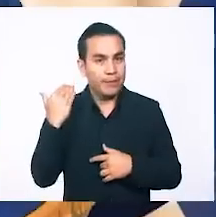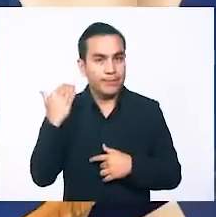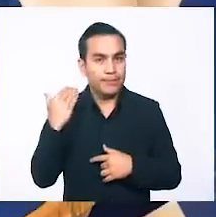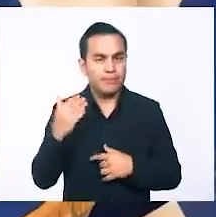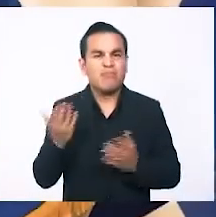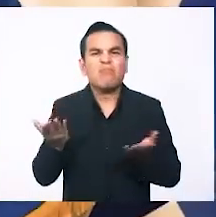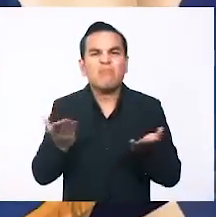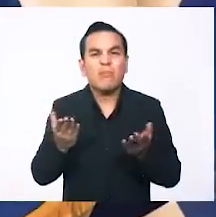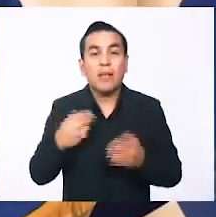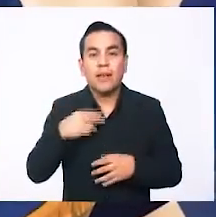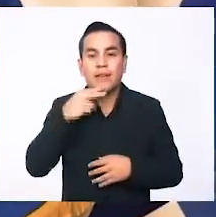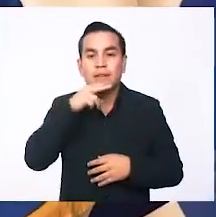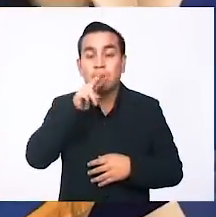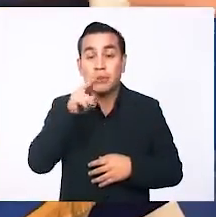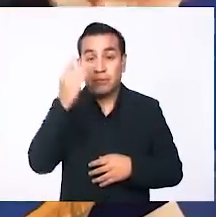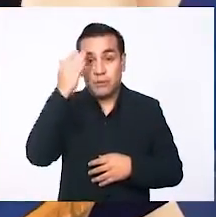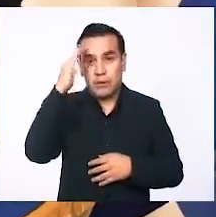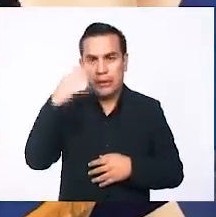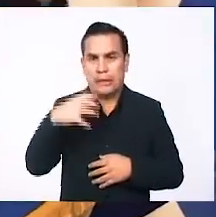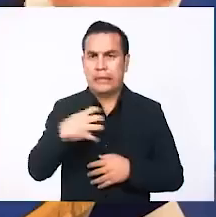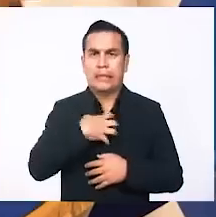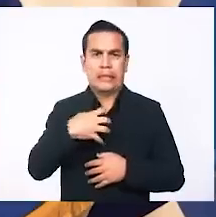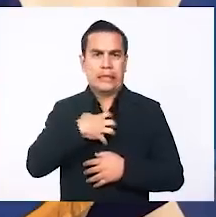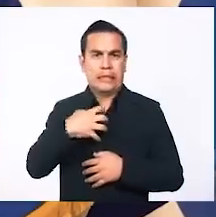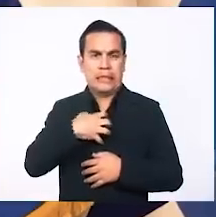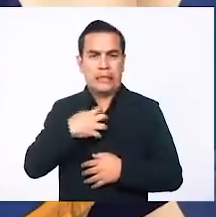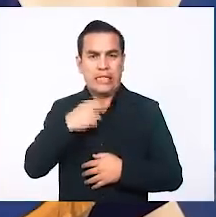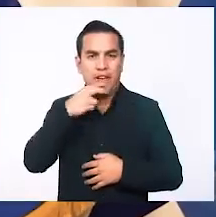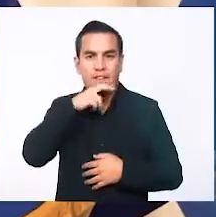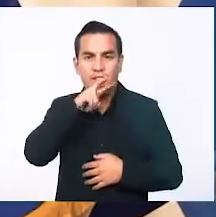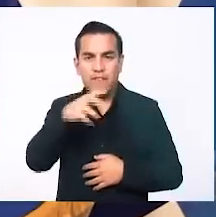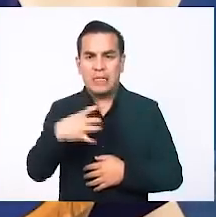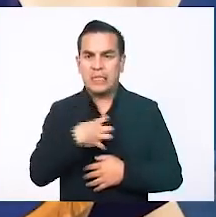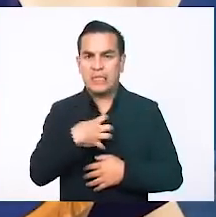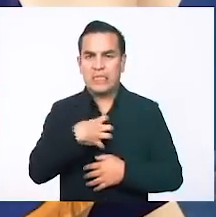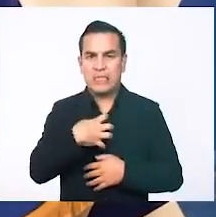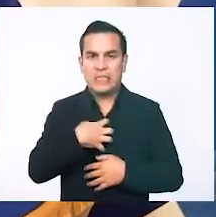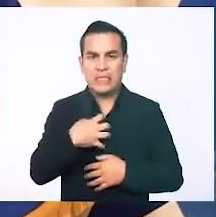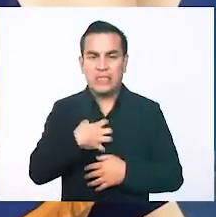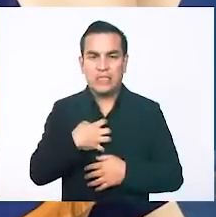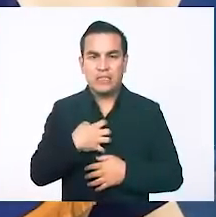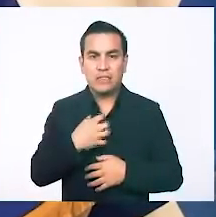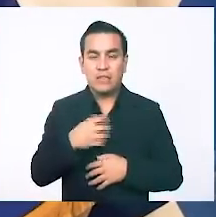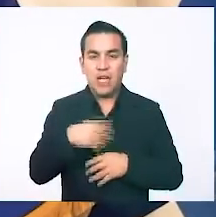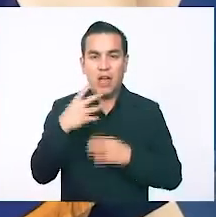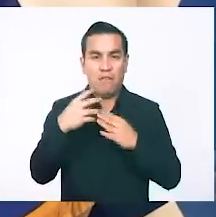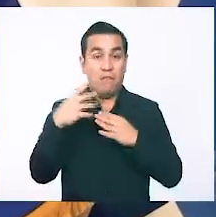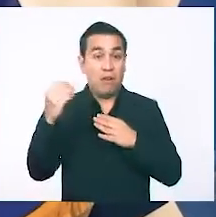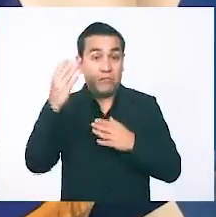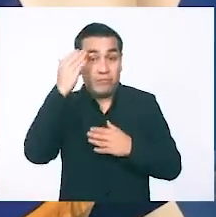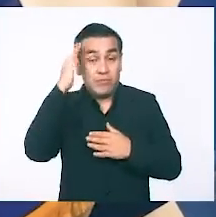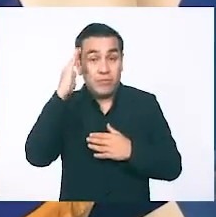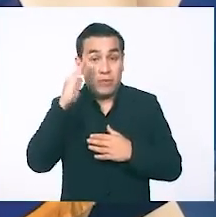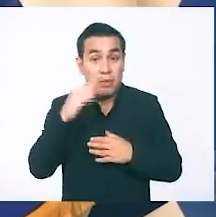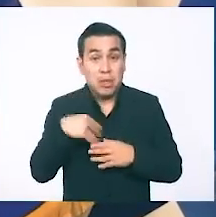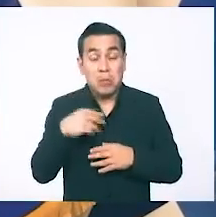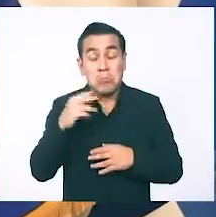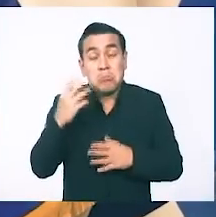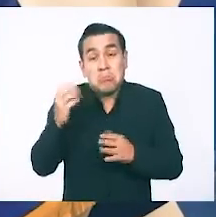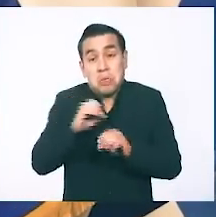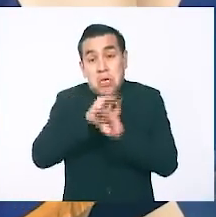¿Y saben qué hizo el FMLN? No sé, me imagino que gritaron y de todo, protestaron, se levantaron, se fueron, pero al final de cuentas tenía